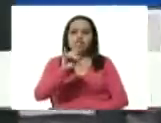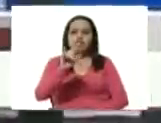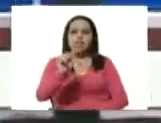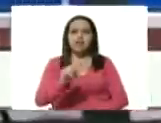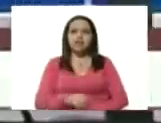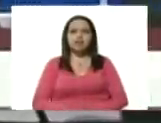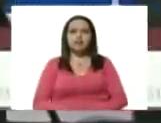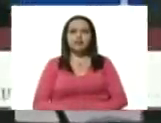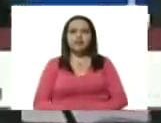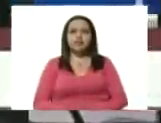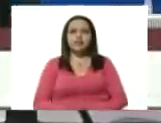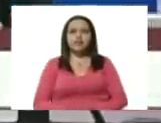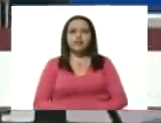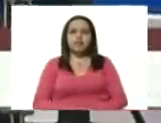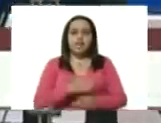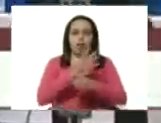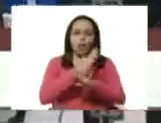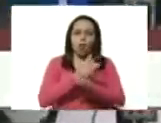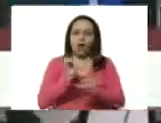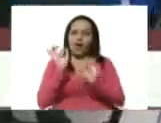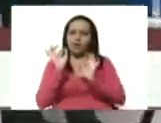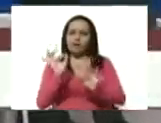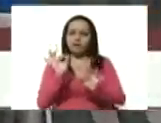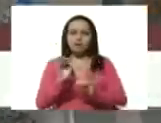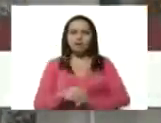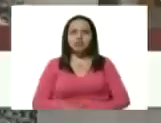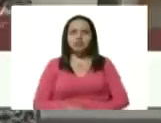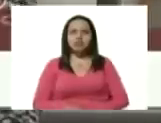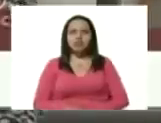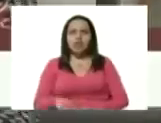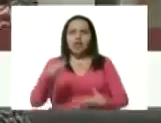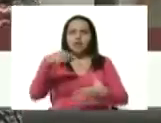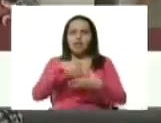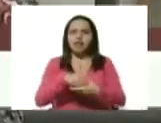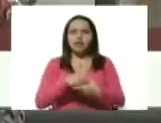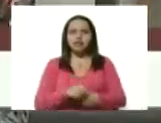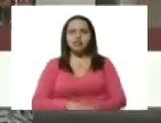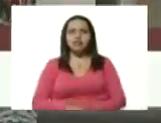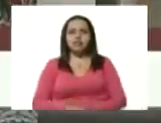del espacio Jugada Crítica, transmitido por Telesur.